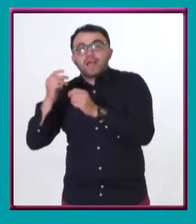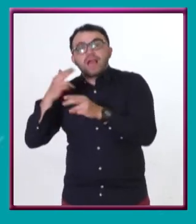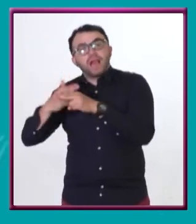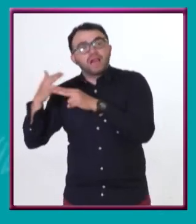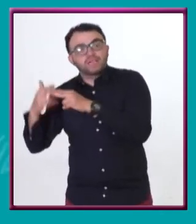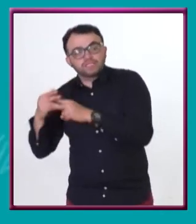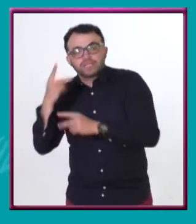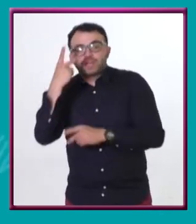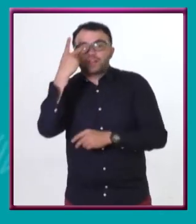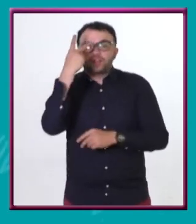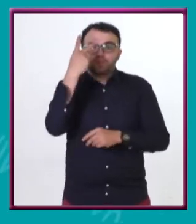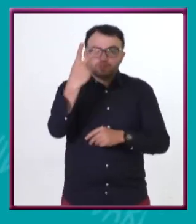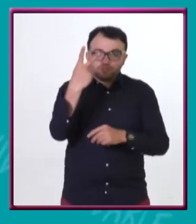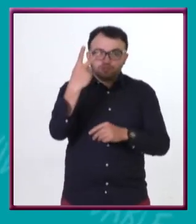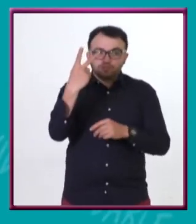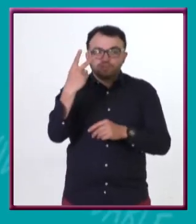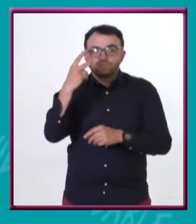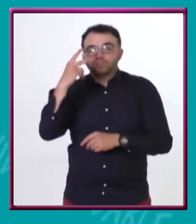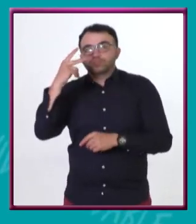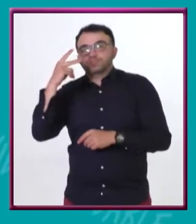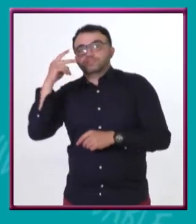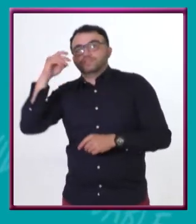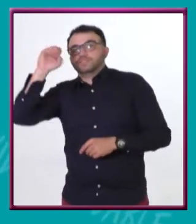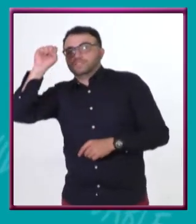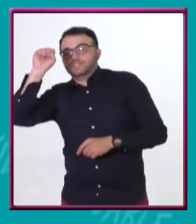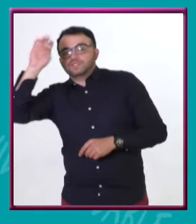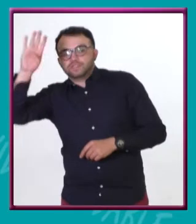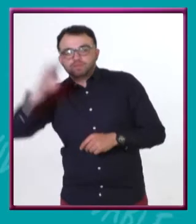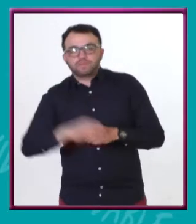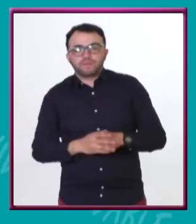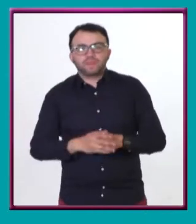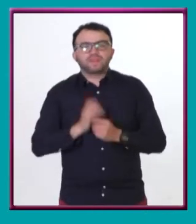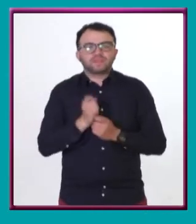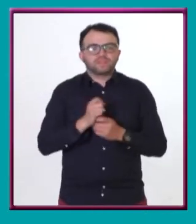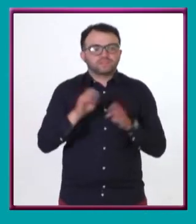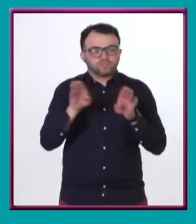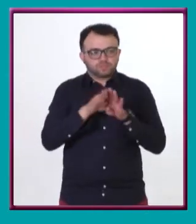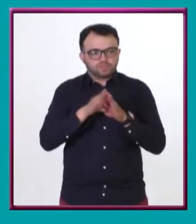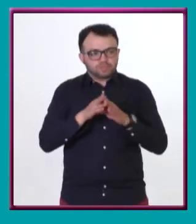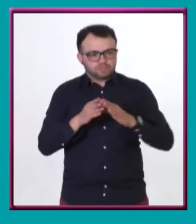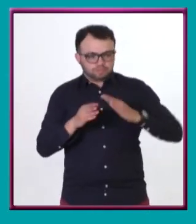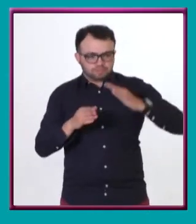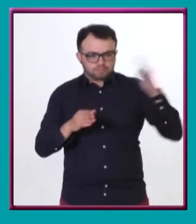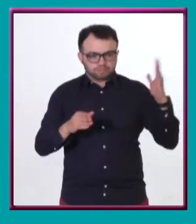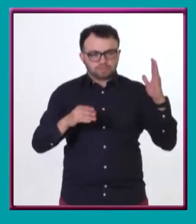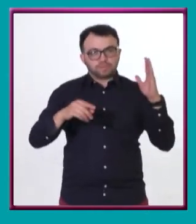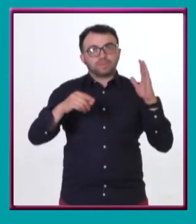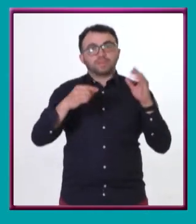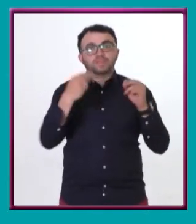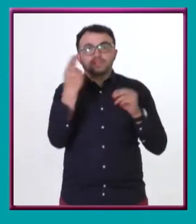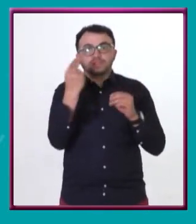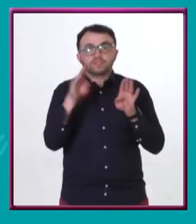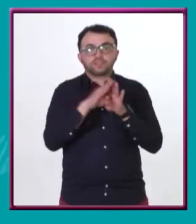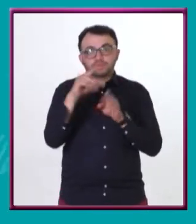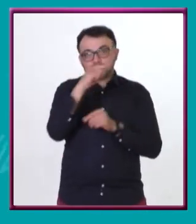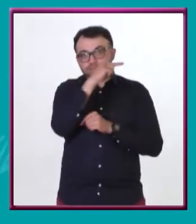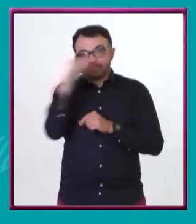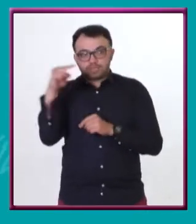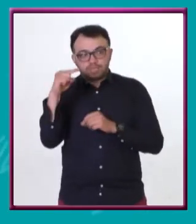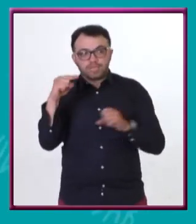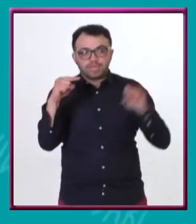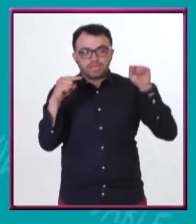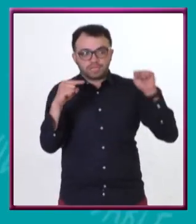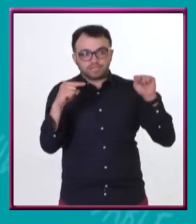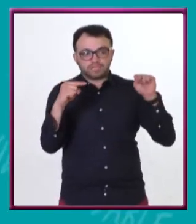la serie original a cada lado. Del lado izquierdo está fácil, se resta la letra S, pero del